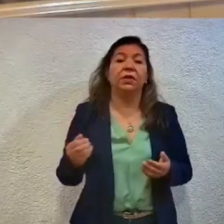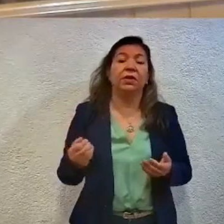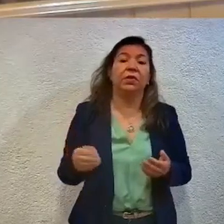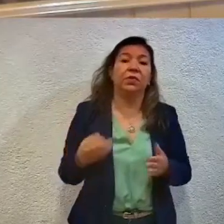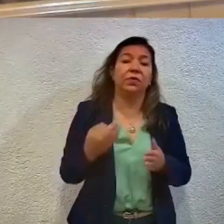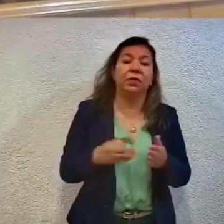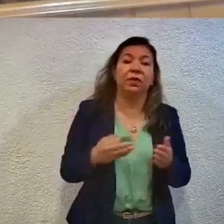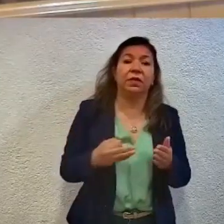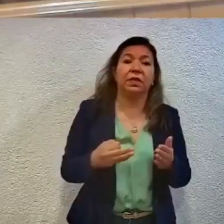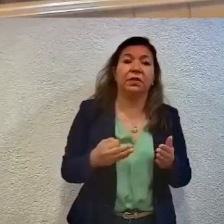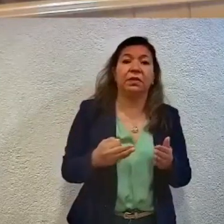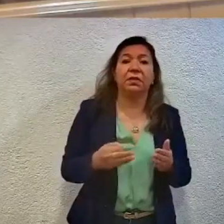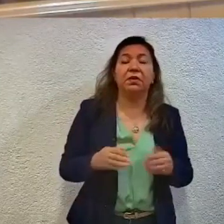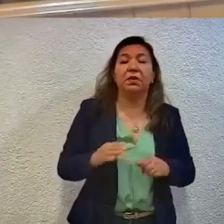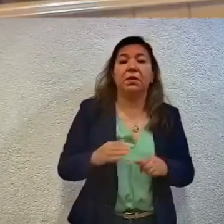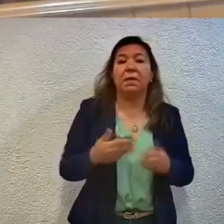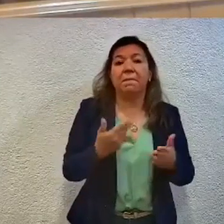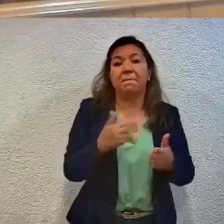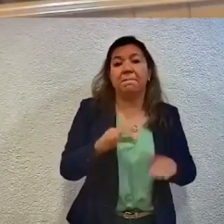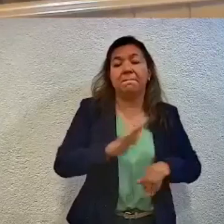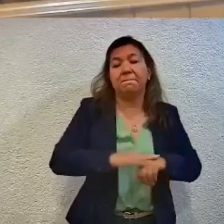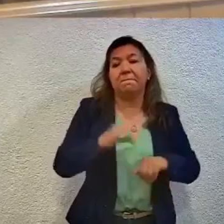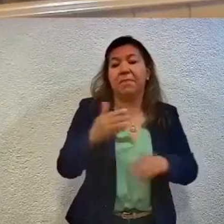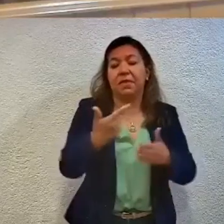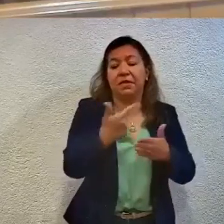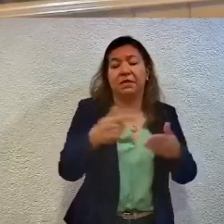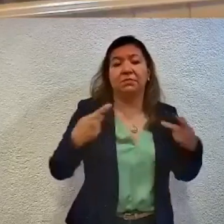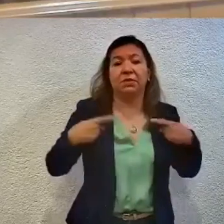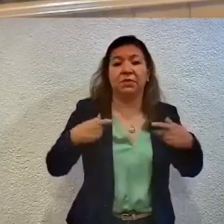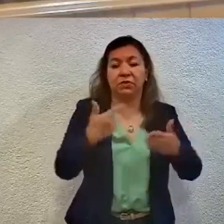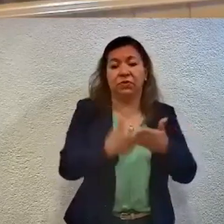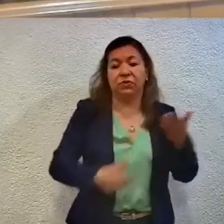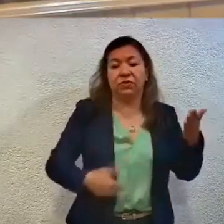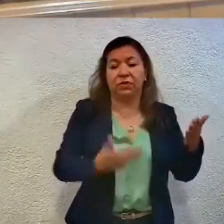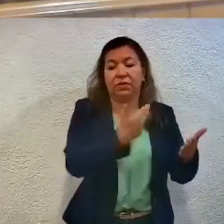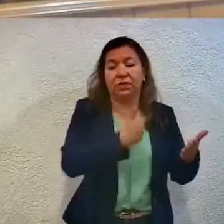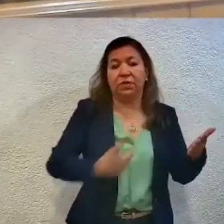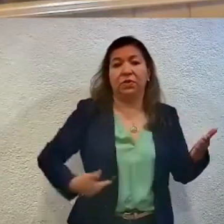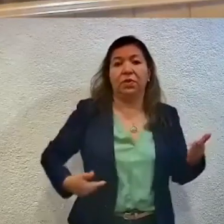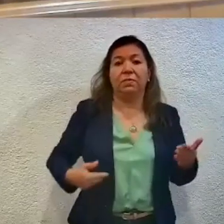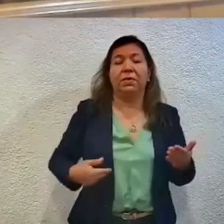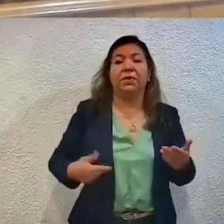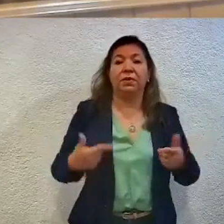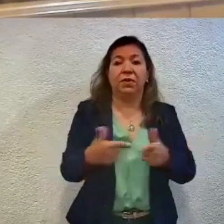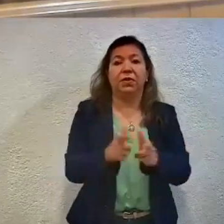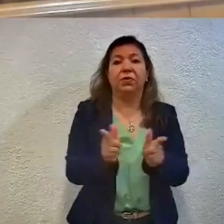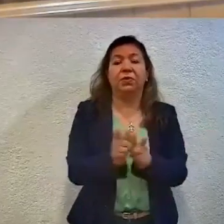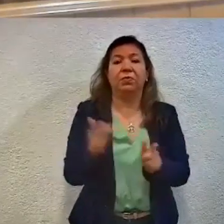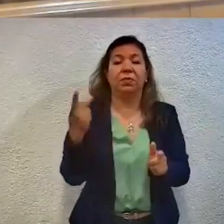en la integración de la planilla de ayuntamientos del municipio de Florencio Villarreal Guerrero.